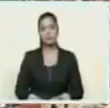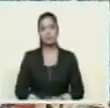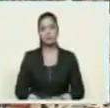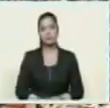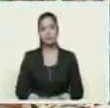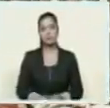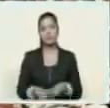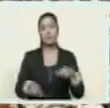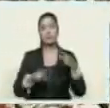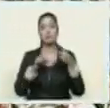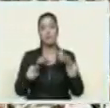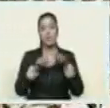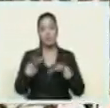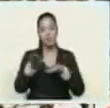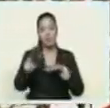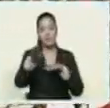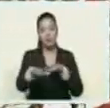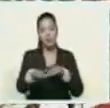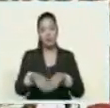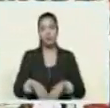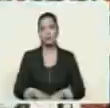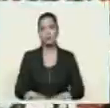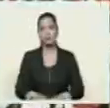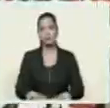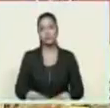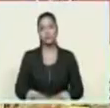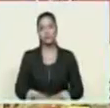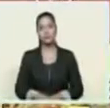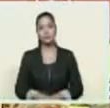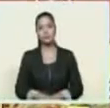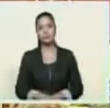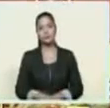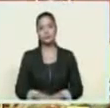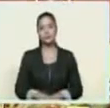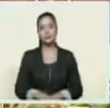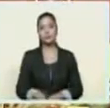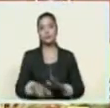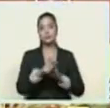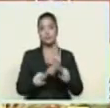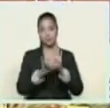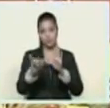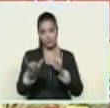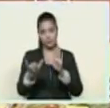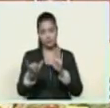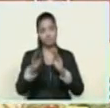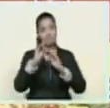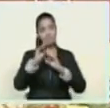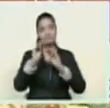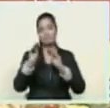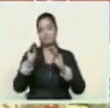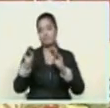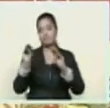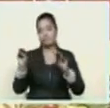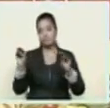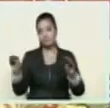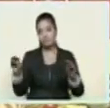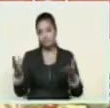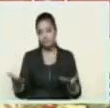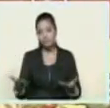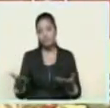el segundo paso la asamblea nacional constituyente con bocón